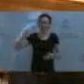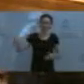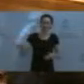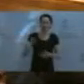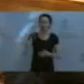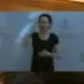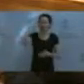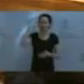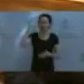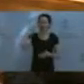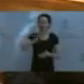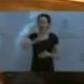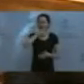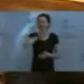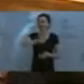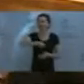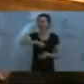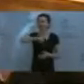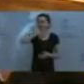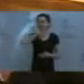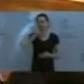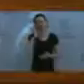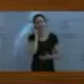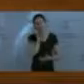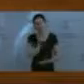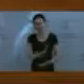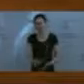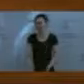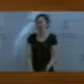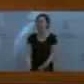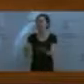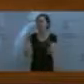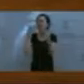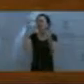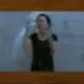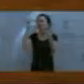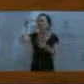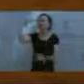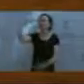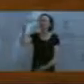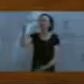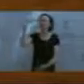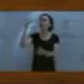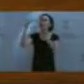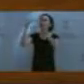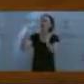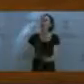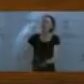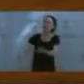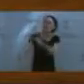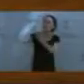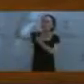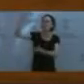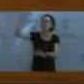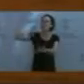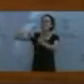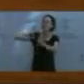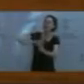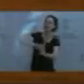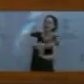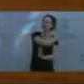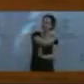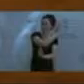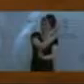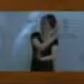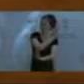museo arqueológico. Señor Llamazares, como es el comunismo, digno de museo arqueológico.